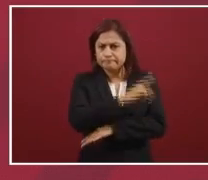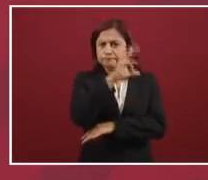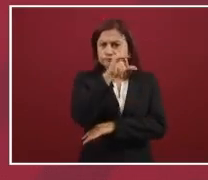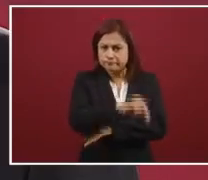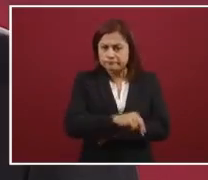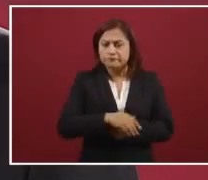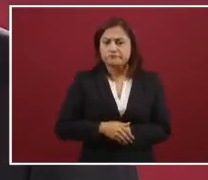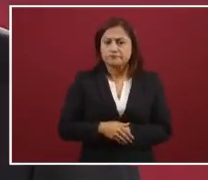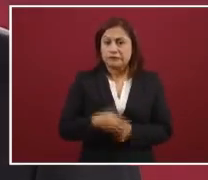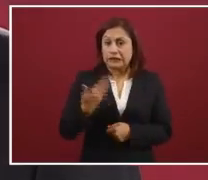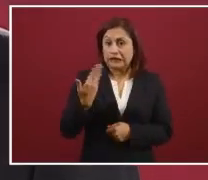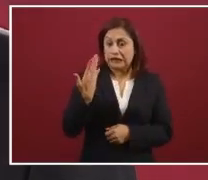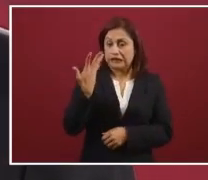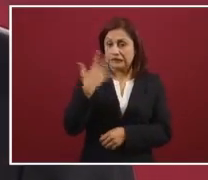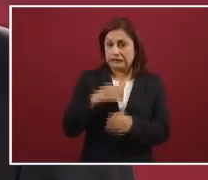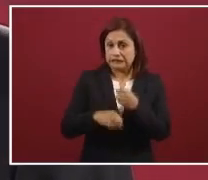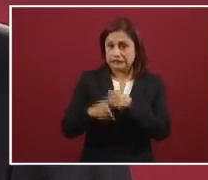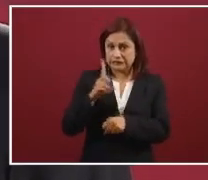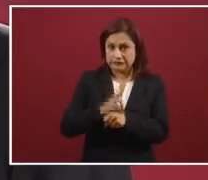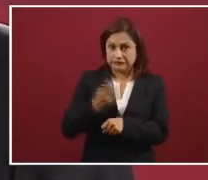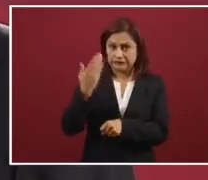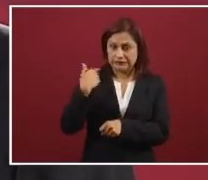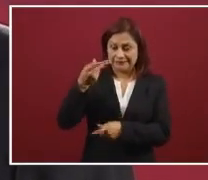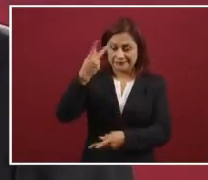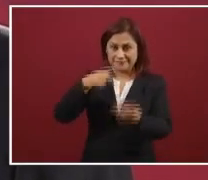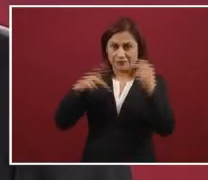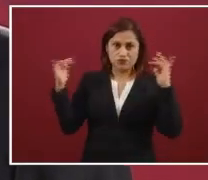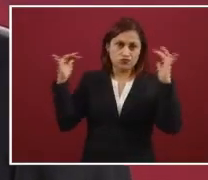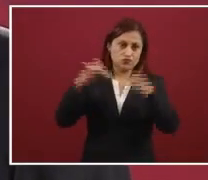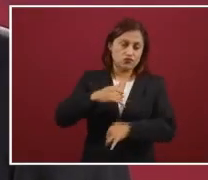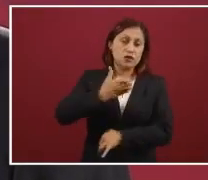Zócalo, cuando lo mencioné,